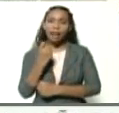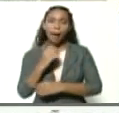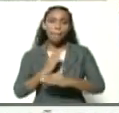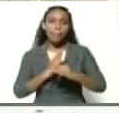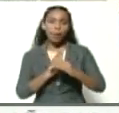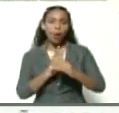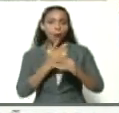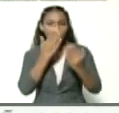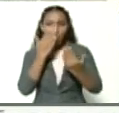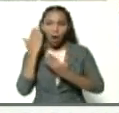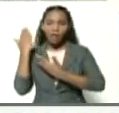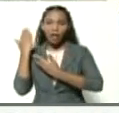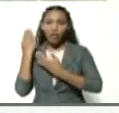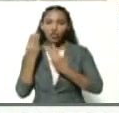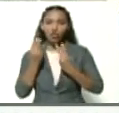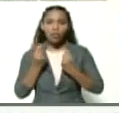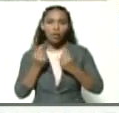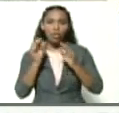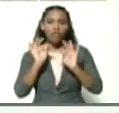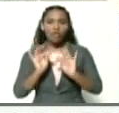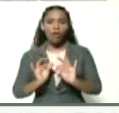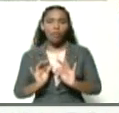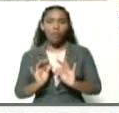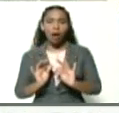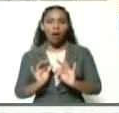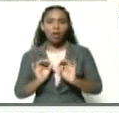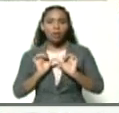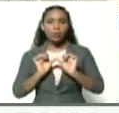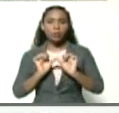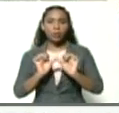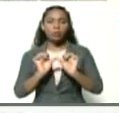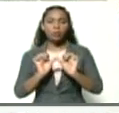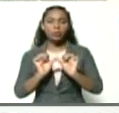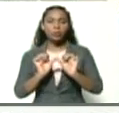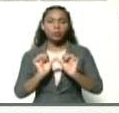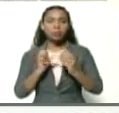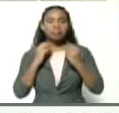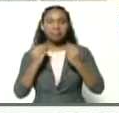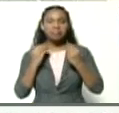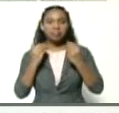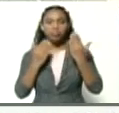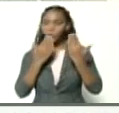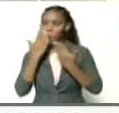contención. Vamos a ver los números de manera contundente